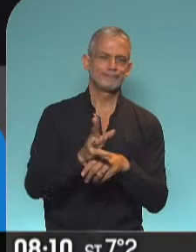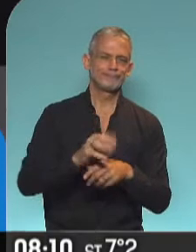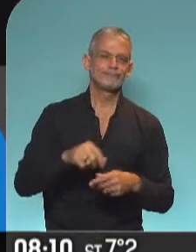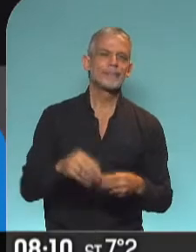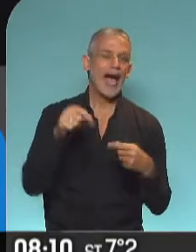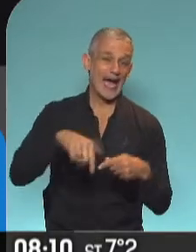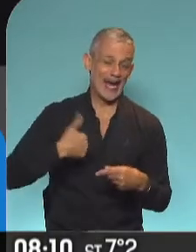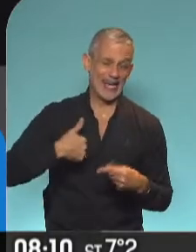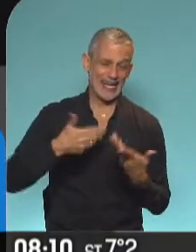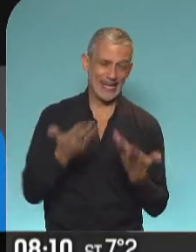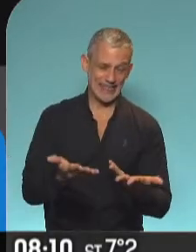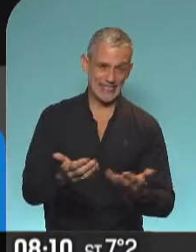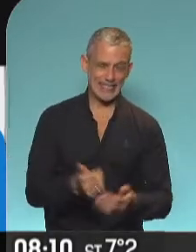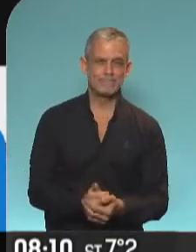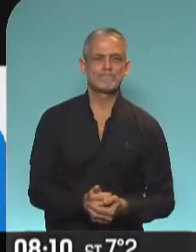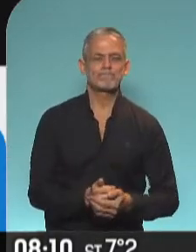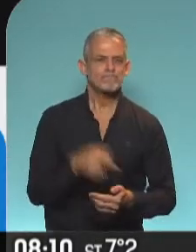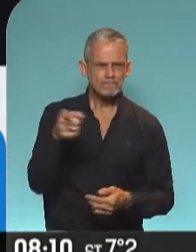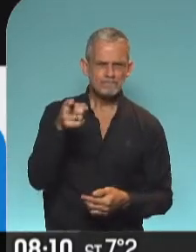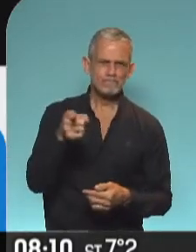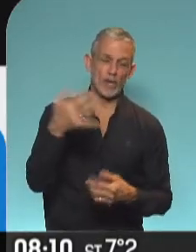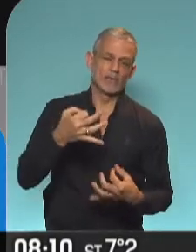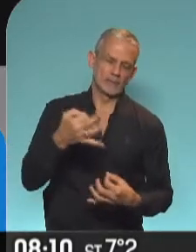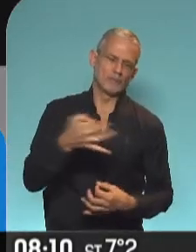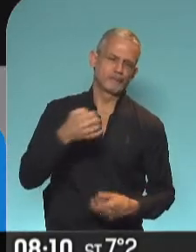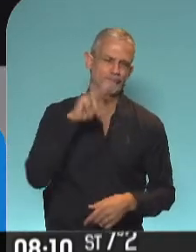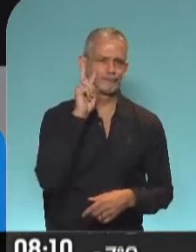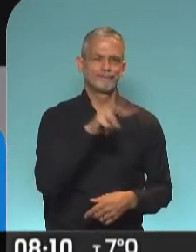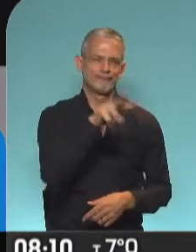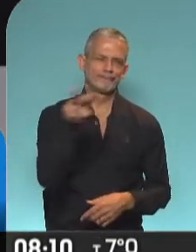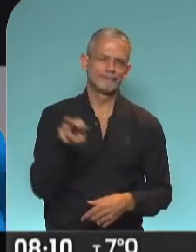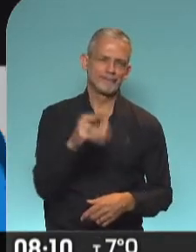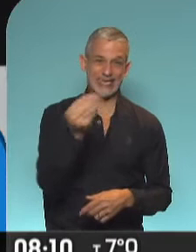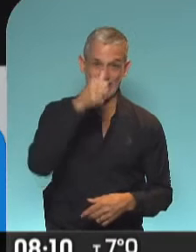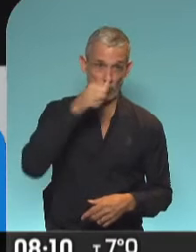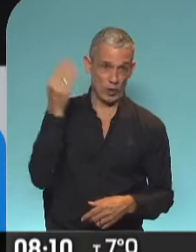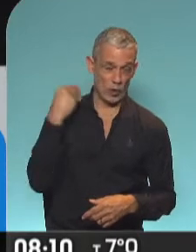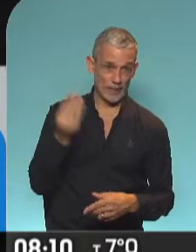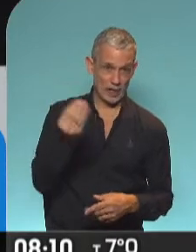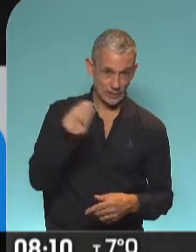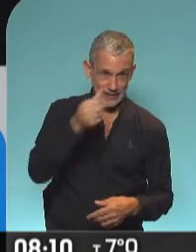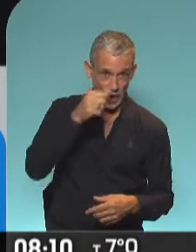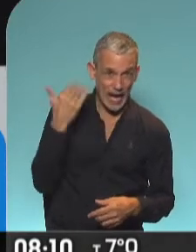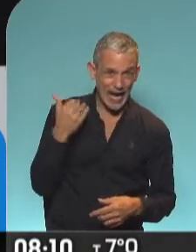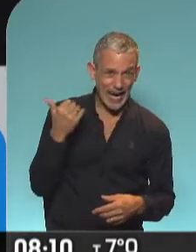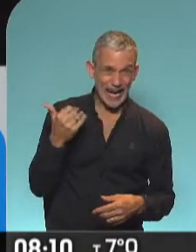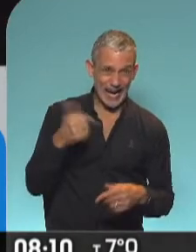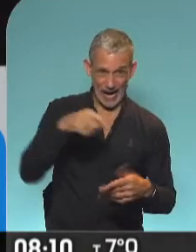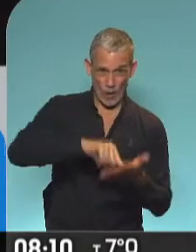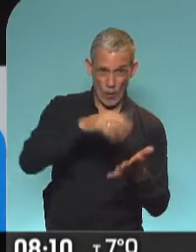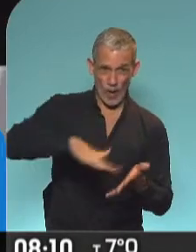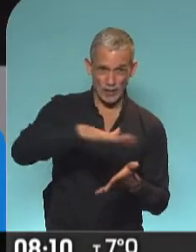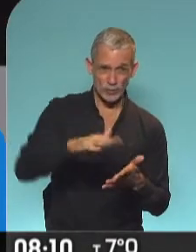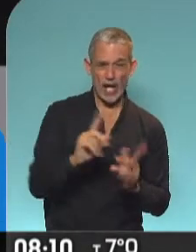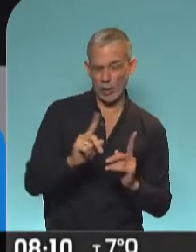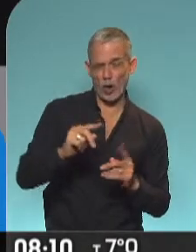en la República Argentina. Seguramente lo ha observado como todos nosotros este fin de semana que pasó, el primer fin de semana por lo menos en Cava y en algunas zonas